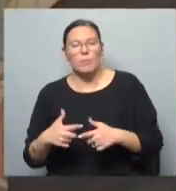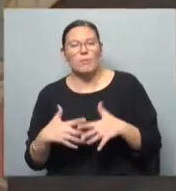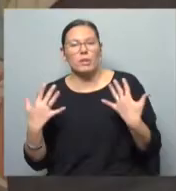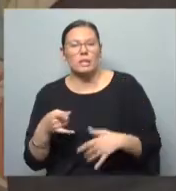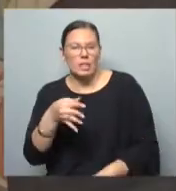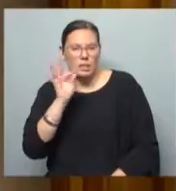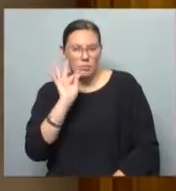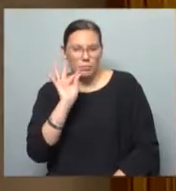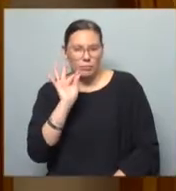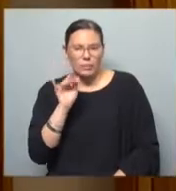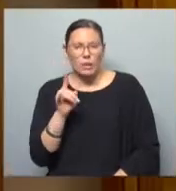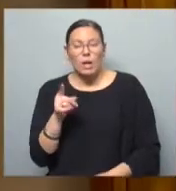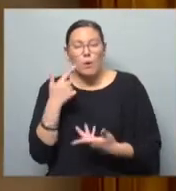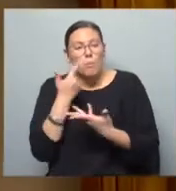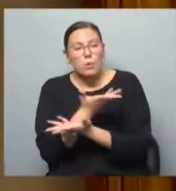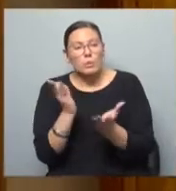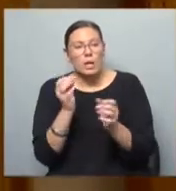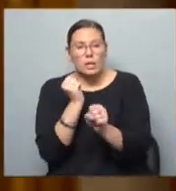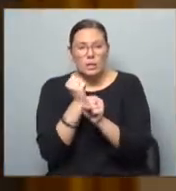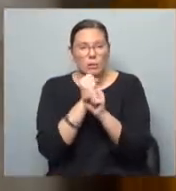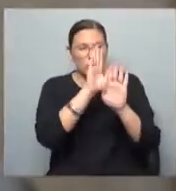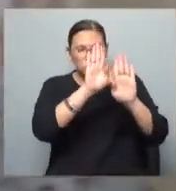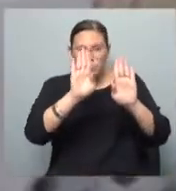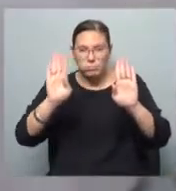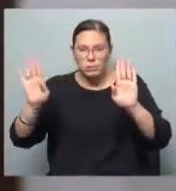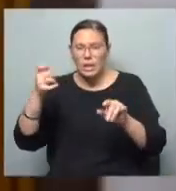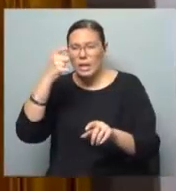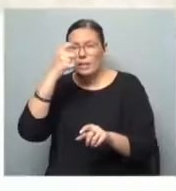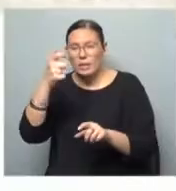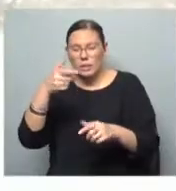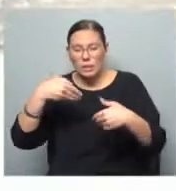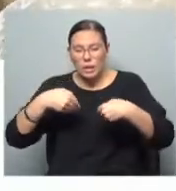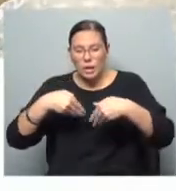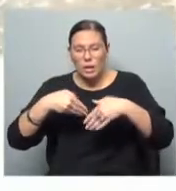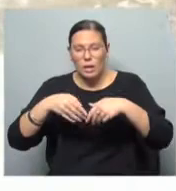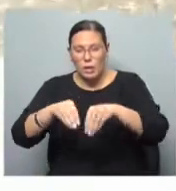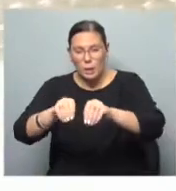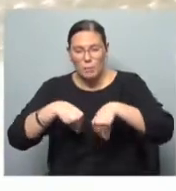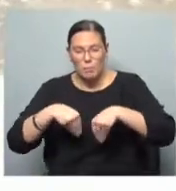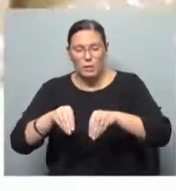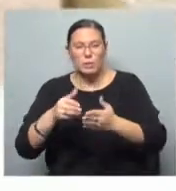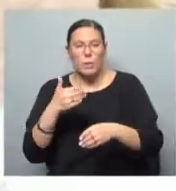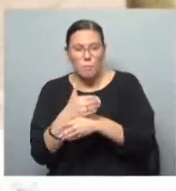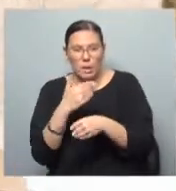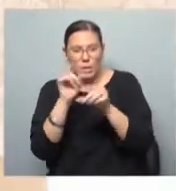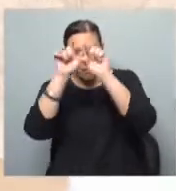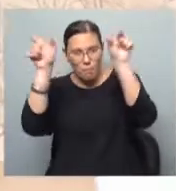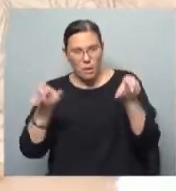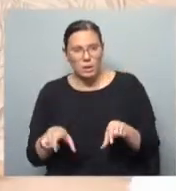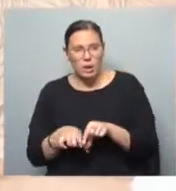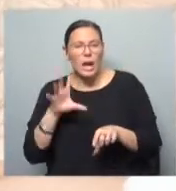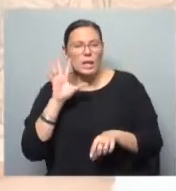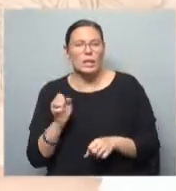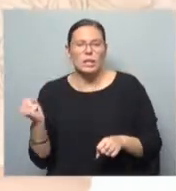té. Exponer sus trabajos en el exterior, en especial las técnicas de impresión en madera y de restauración de marcos, consideran que es una parte importante